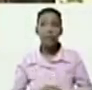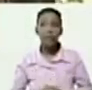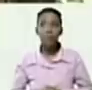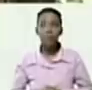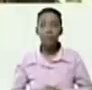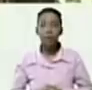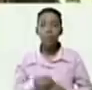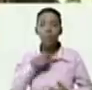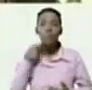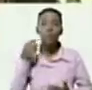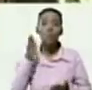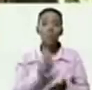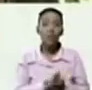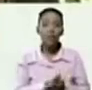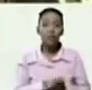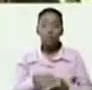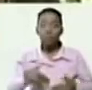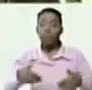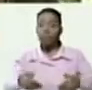muertes costó